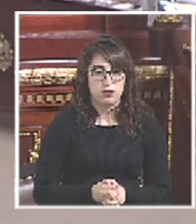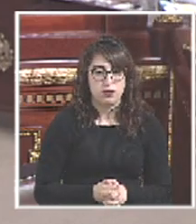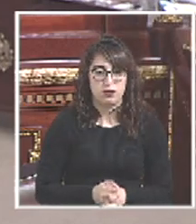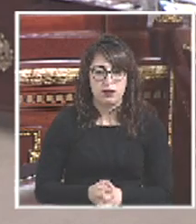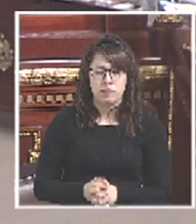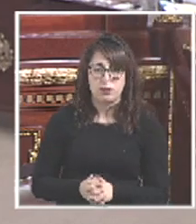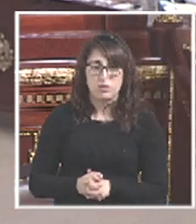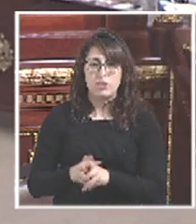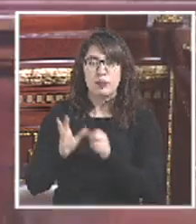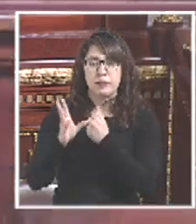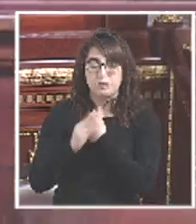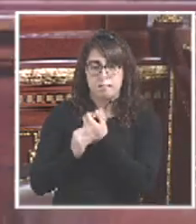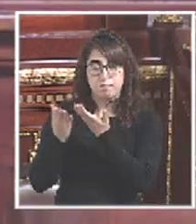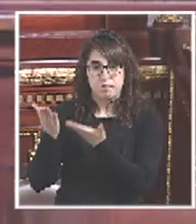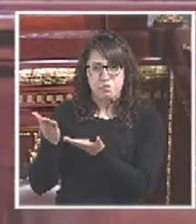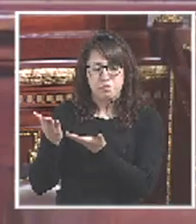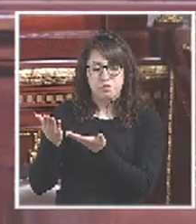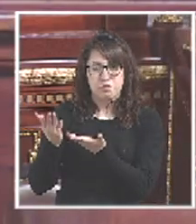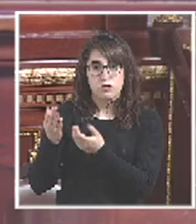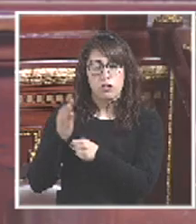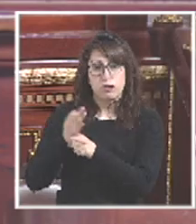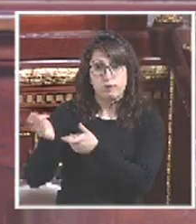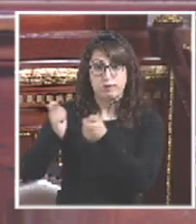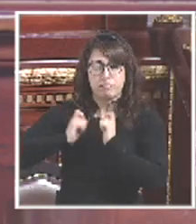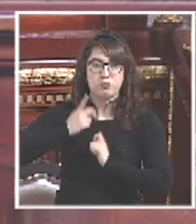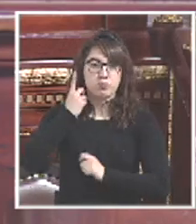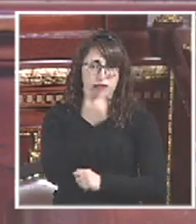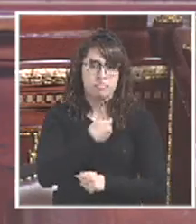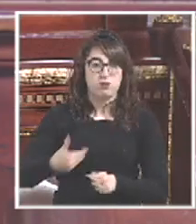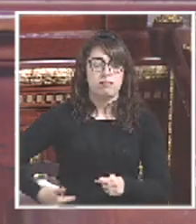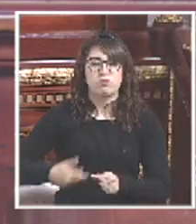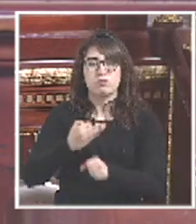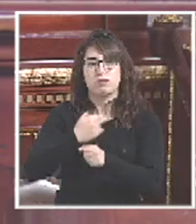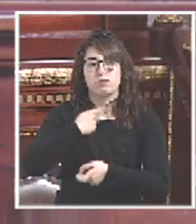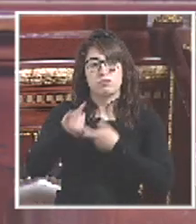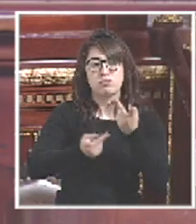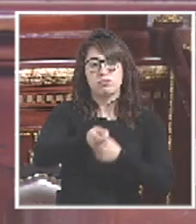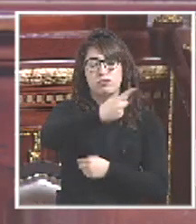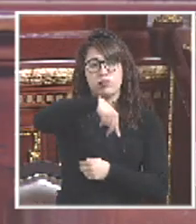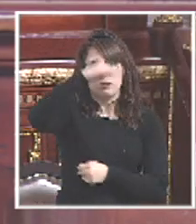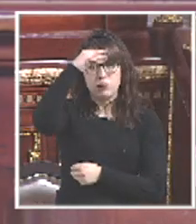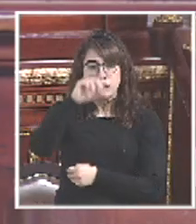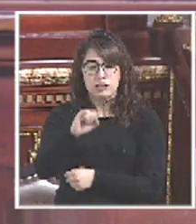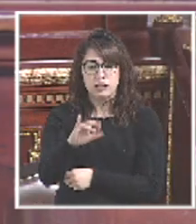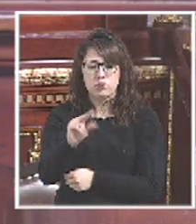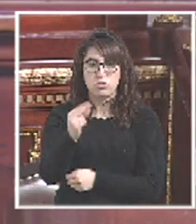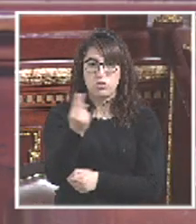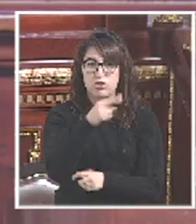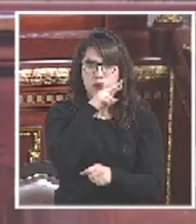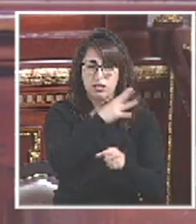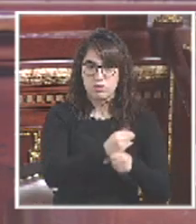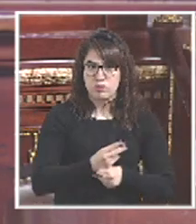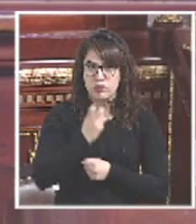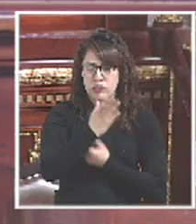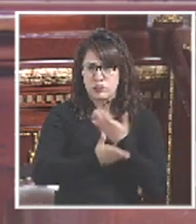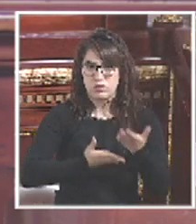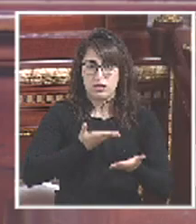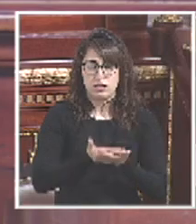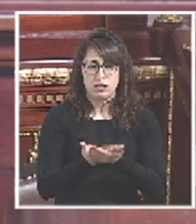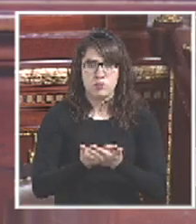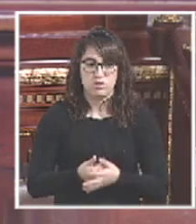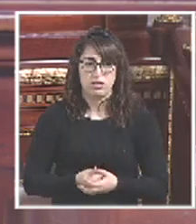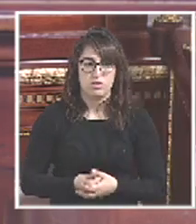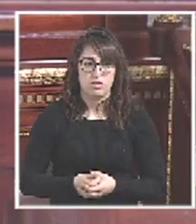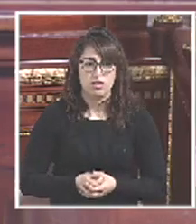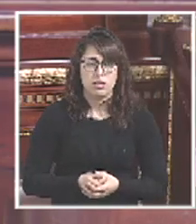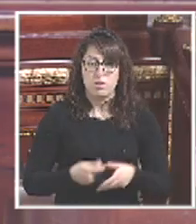Por instrucciones de la Presidencia y en votación económica, se consulta a la Comisión Permanente si la propuesta de referencia se considera de urgente